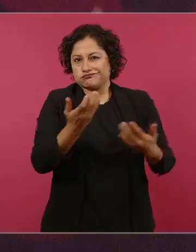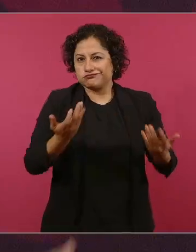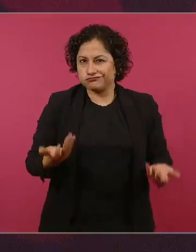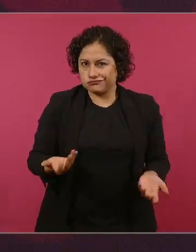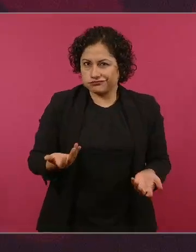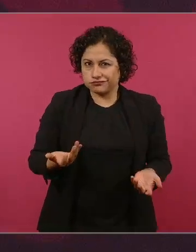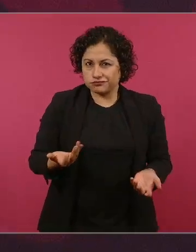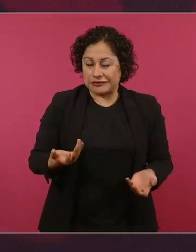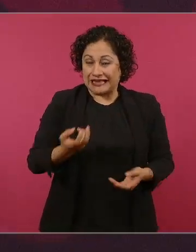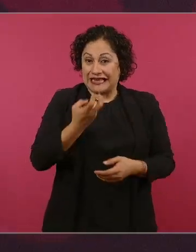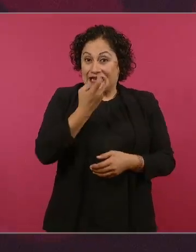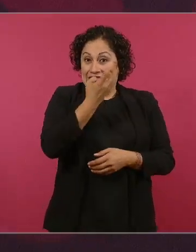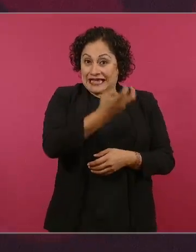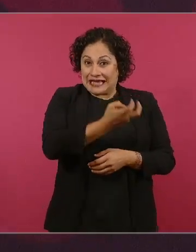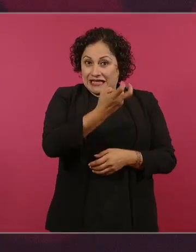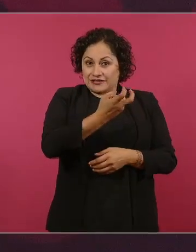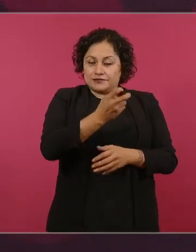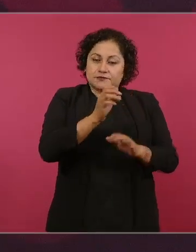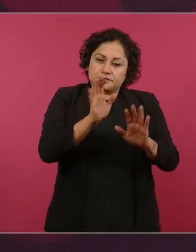que están